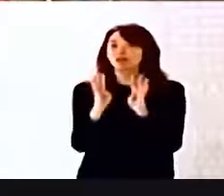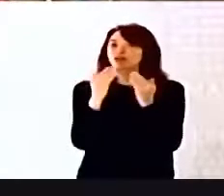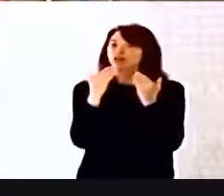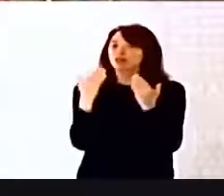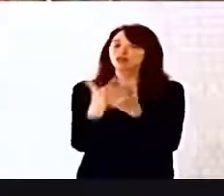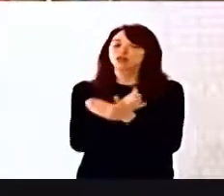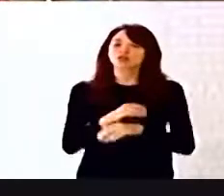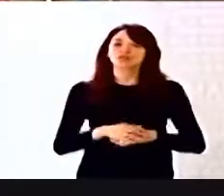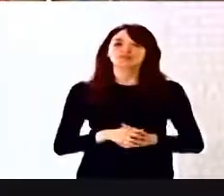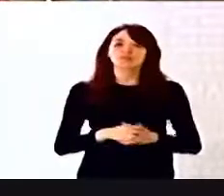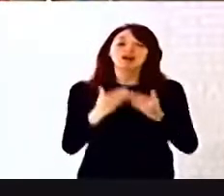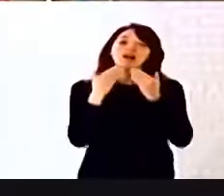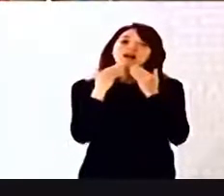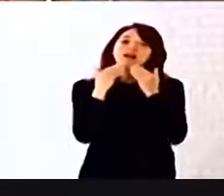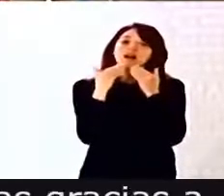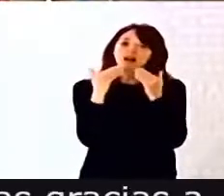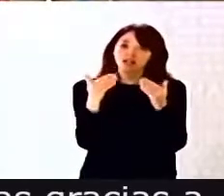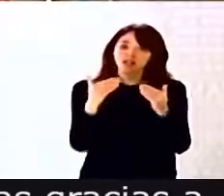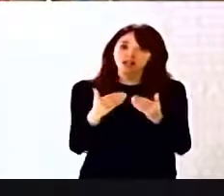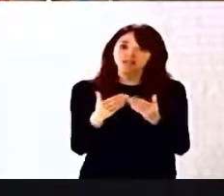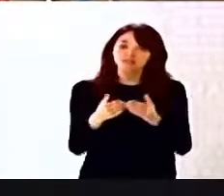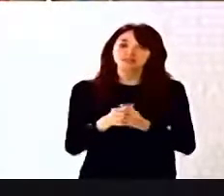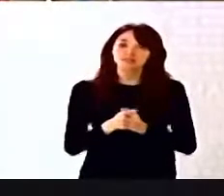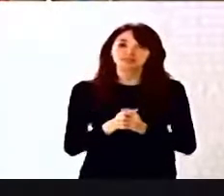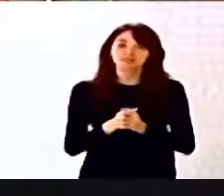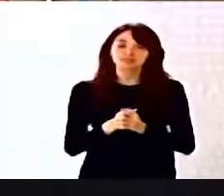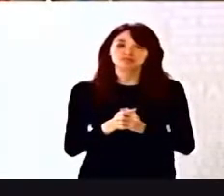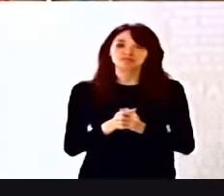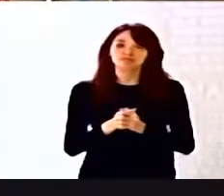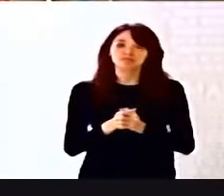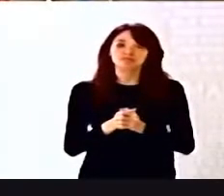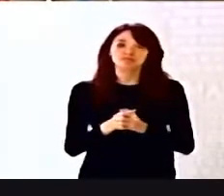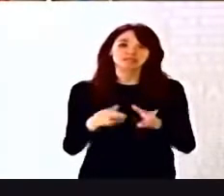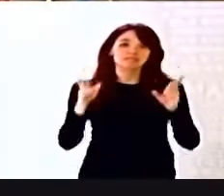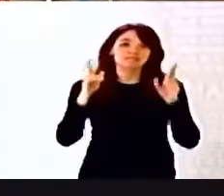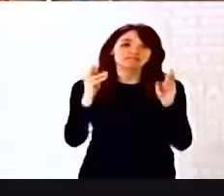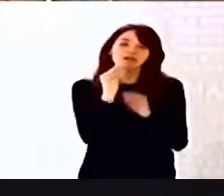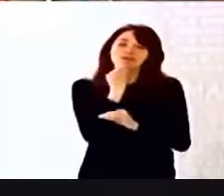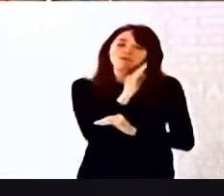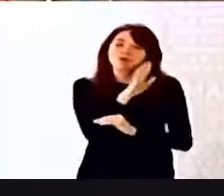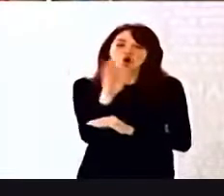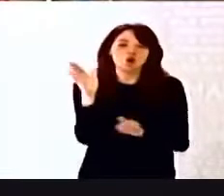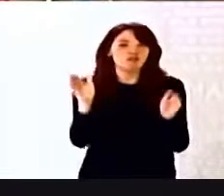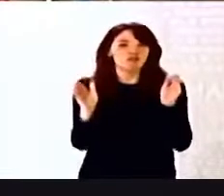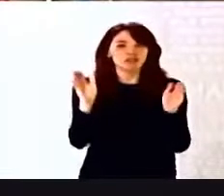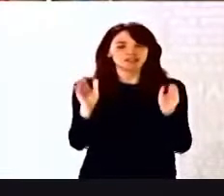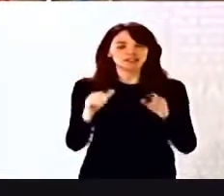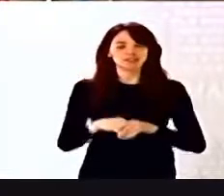Muchísimas gracias y desearles todo lo mejor en esta fase.